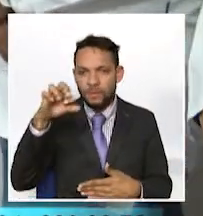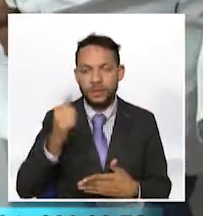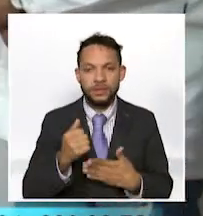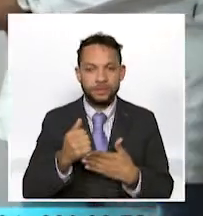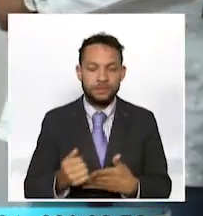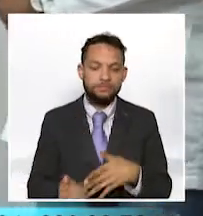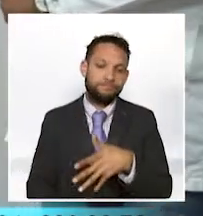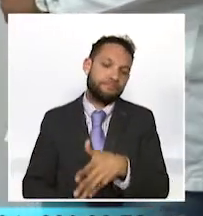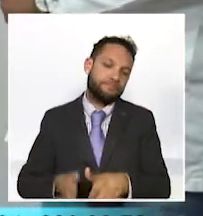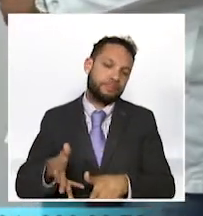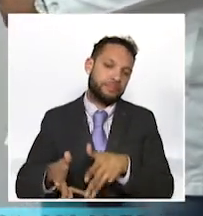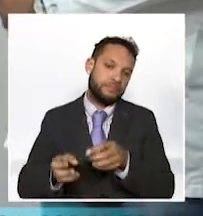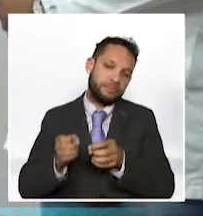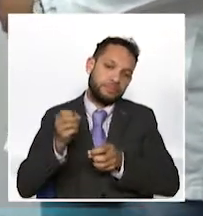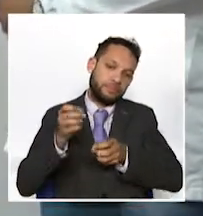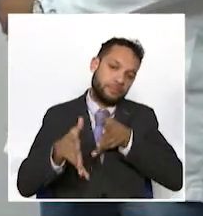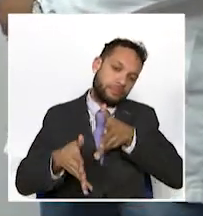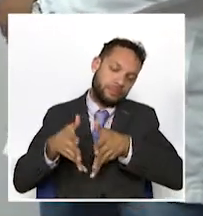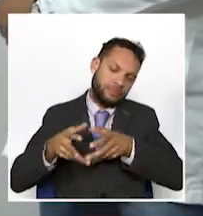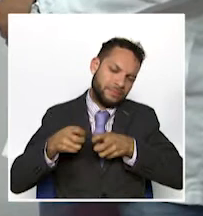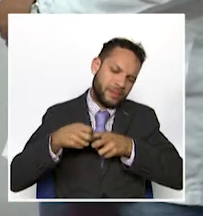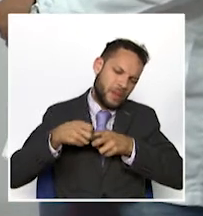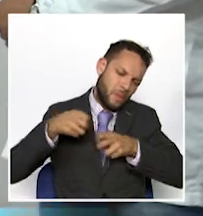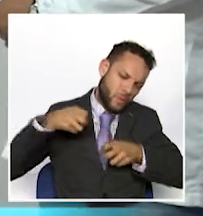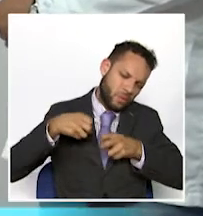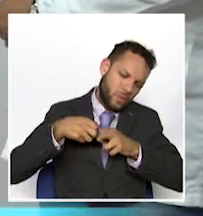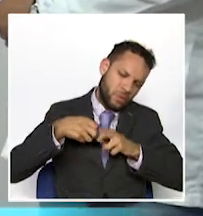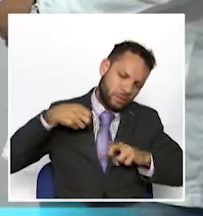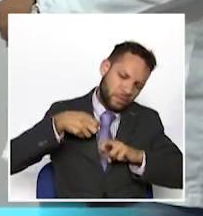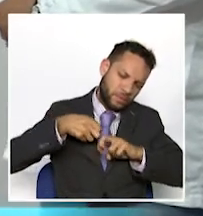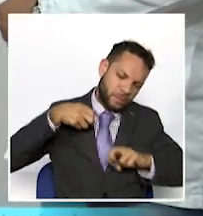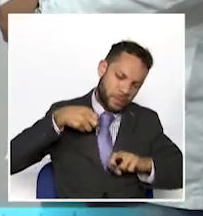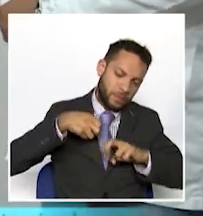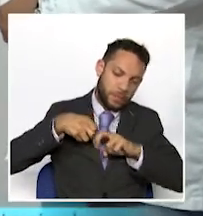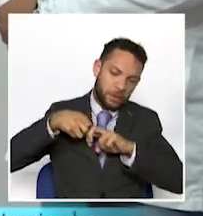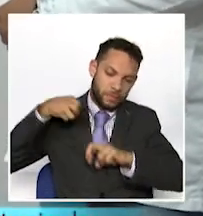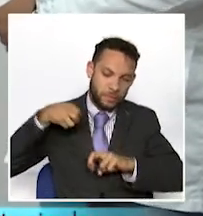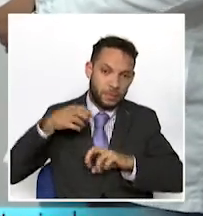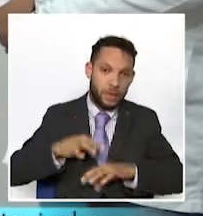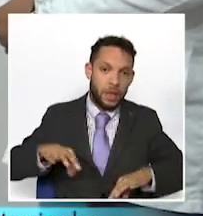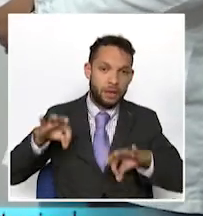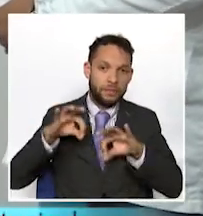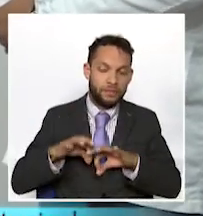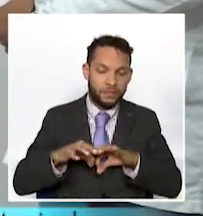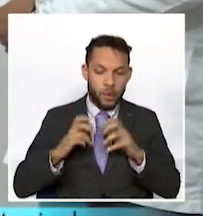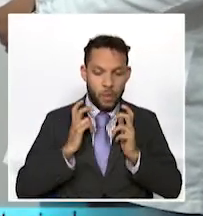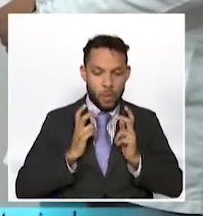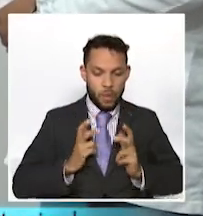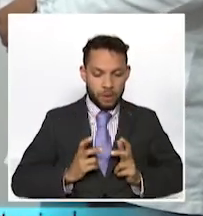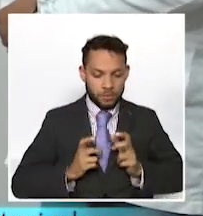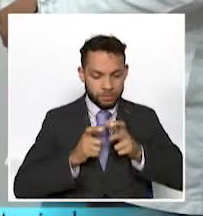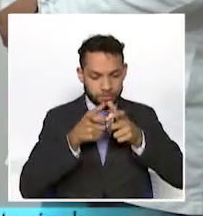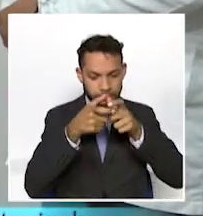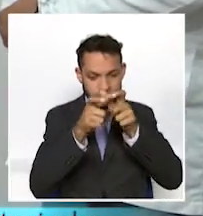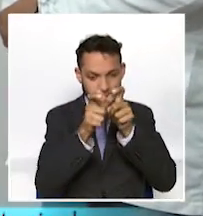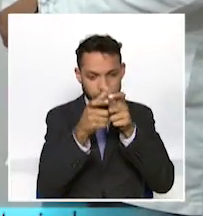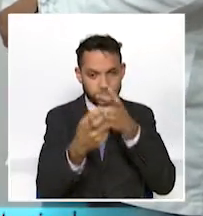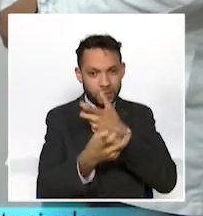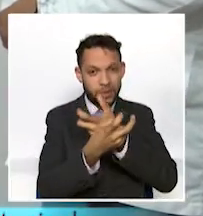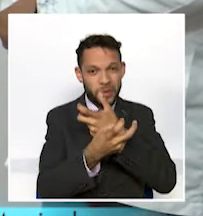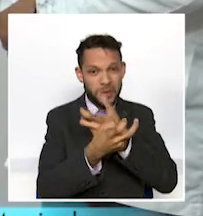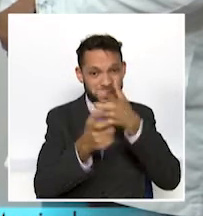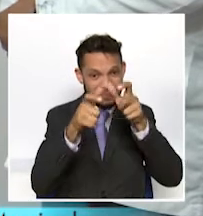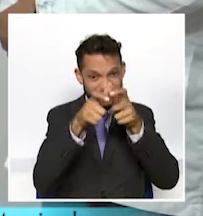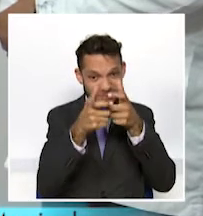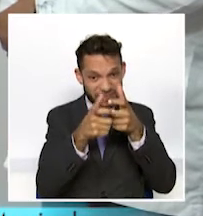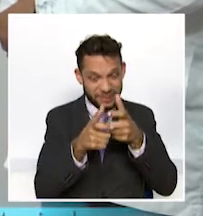en detectar las tensiones que se generan a través de las fascias musculares en la zona paravertebral, porque a través del contacto